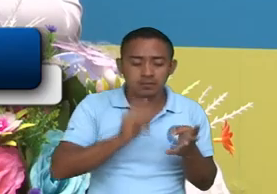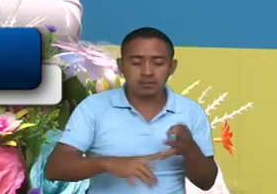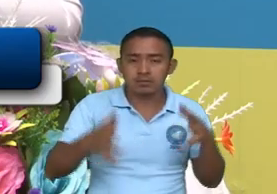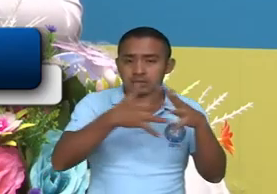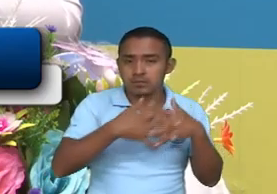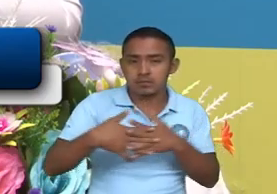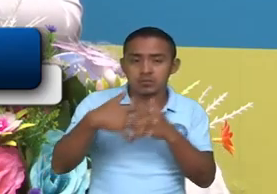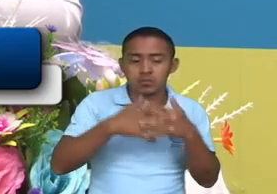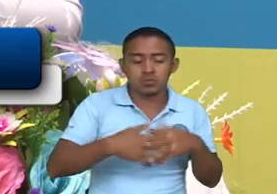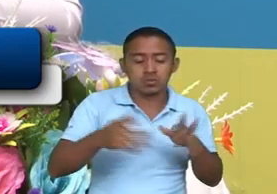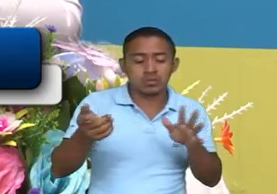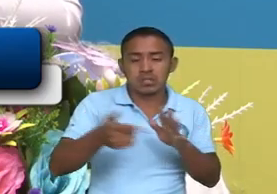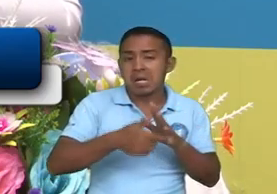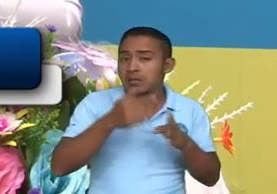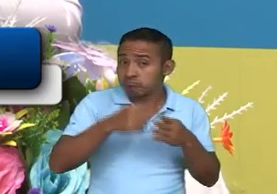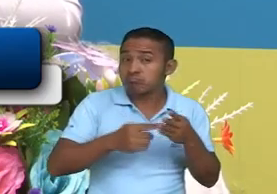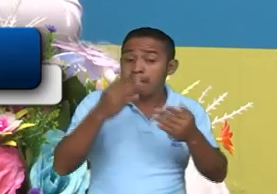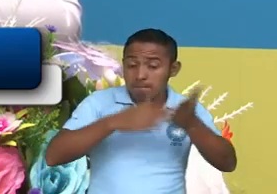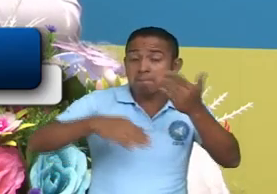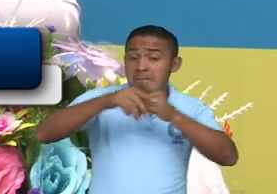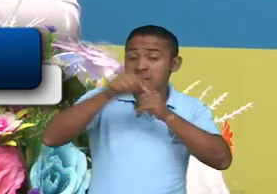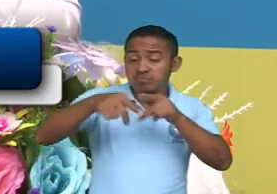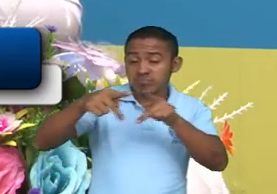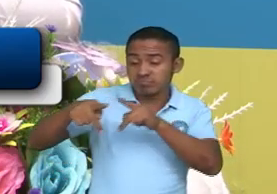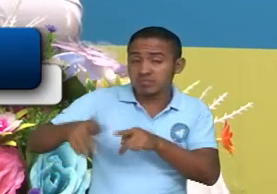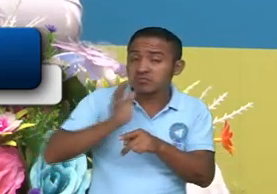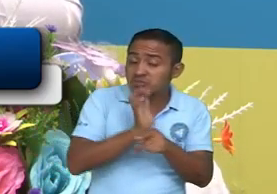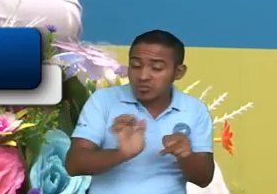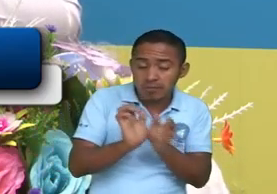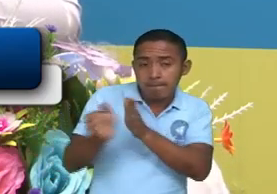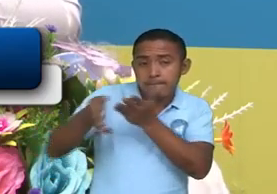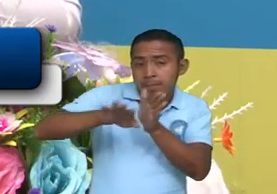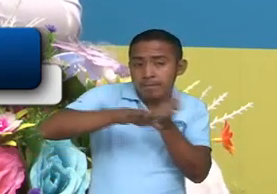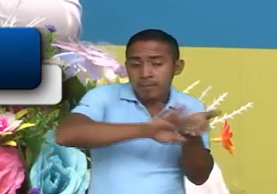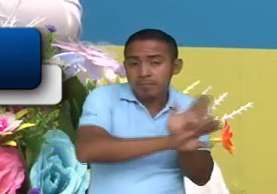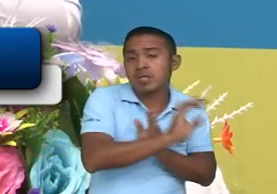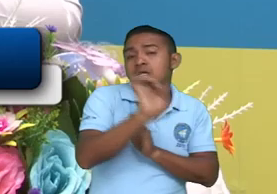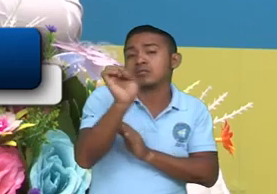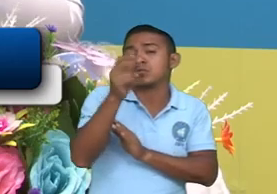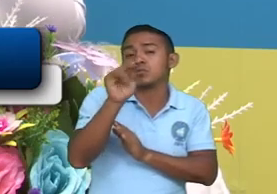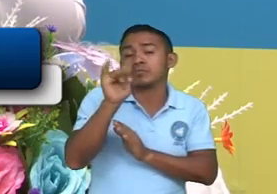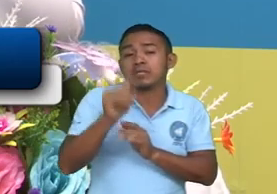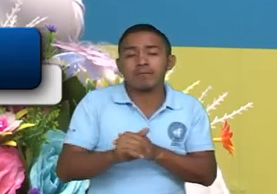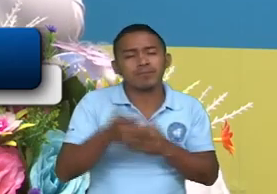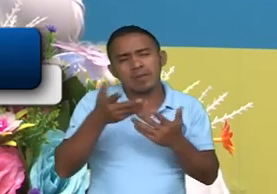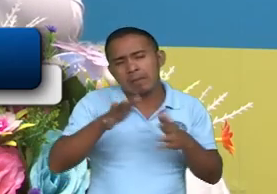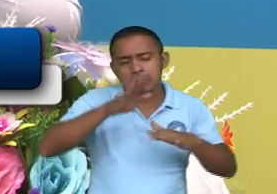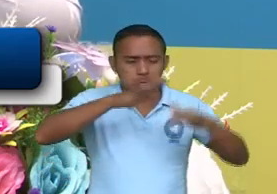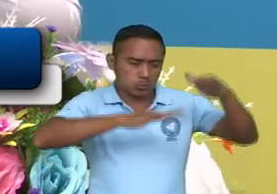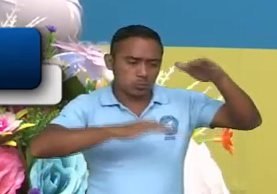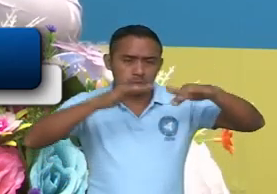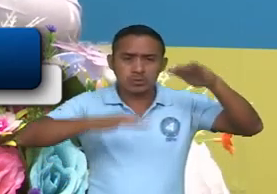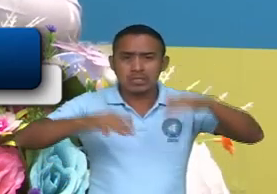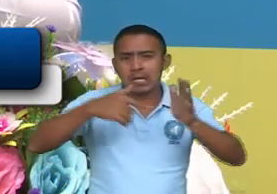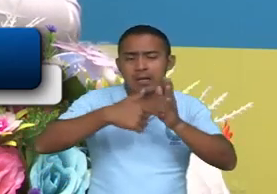y con todo eso, las tasas más altas de muerte súbita de lactante se dan en los países desarrollados, principalmente